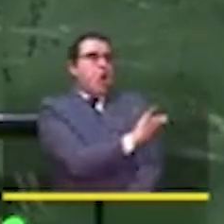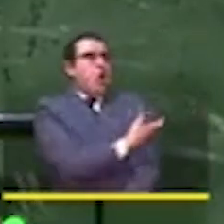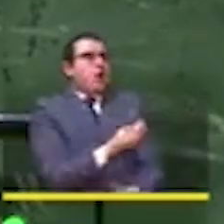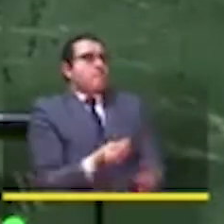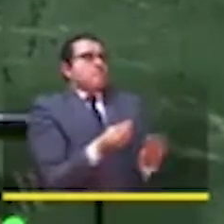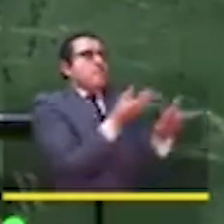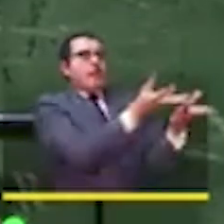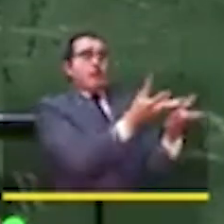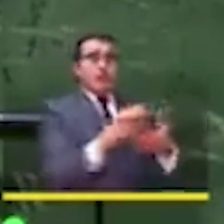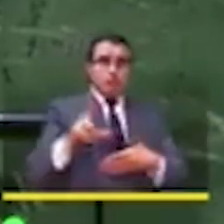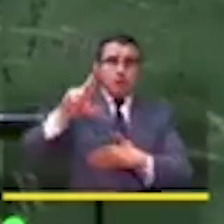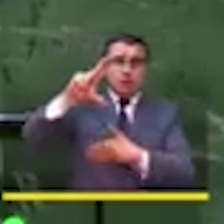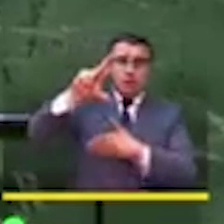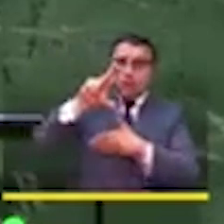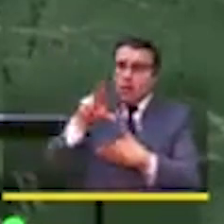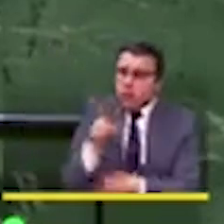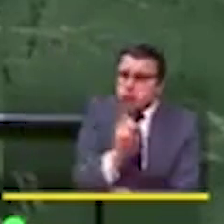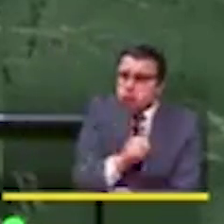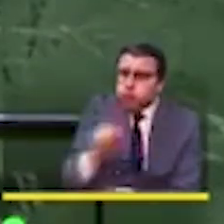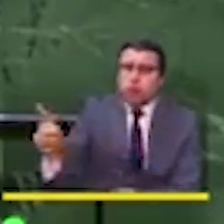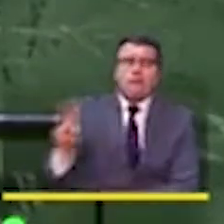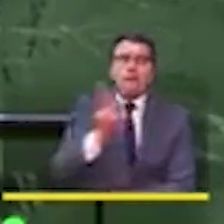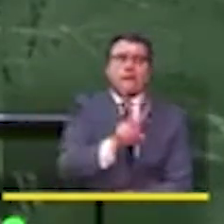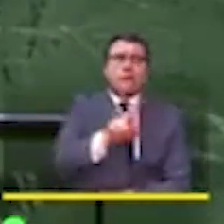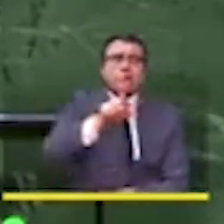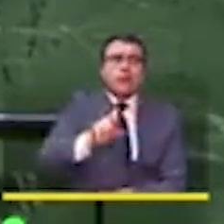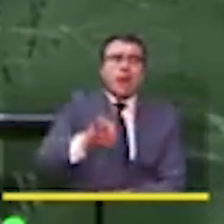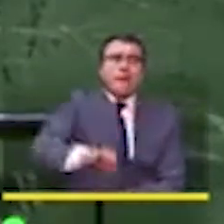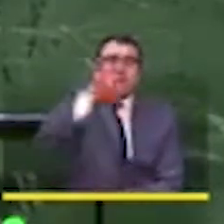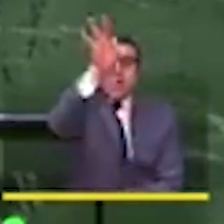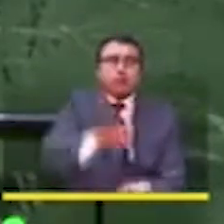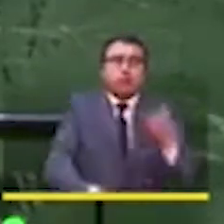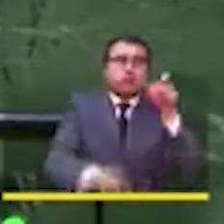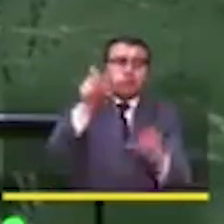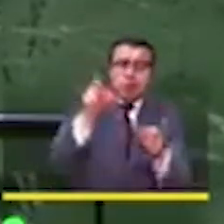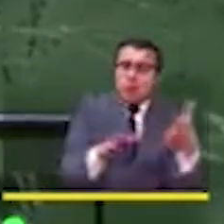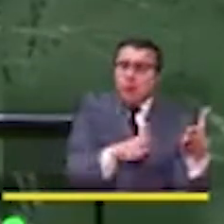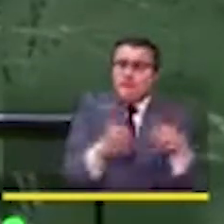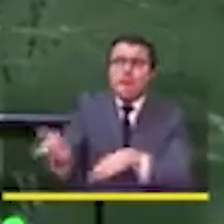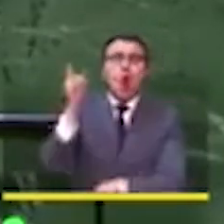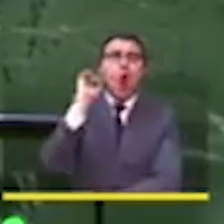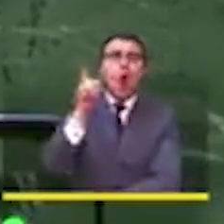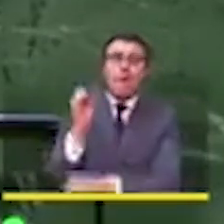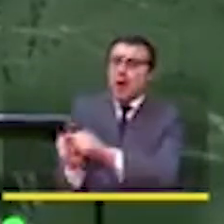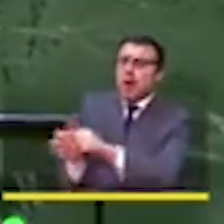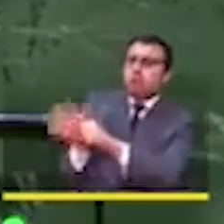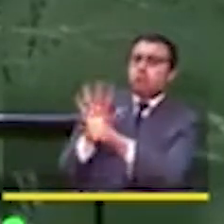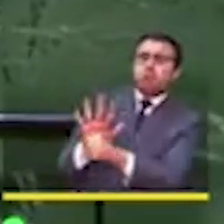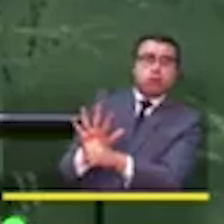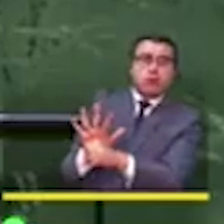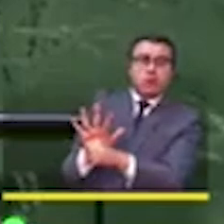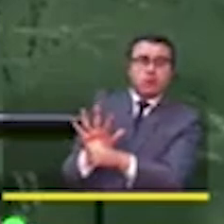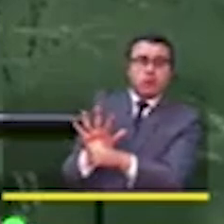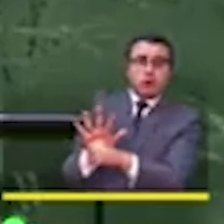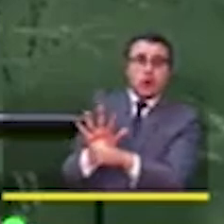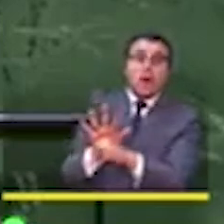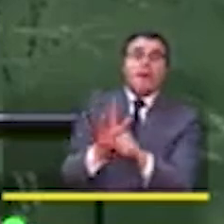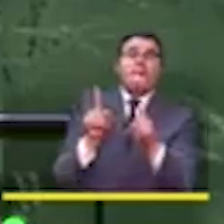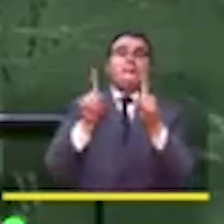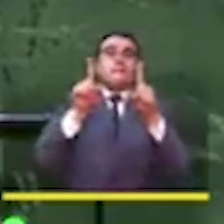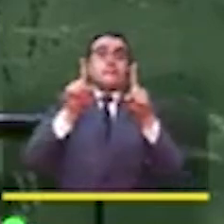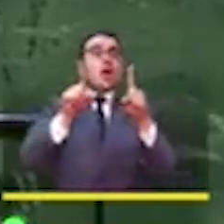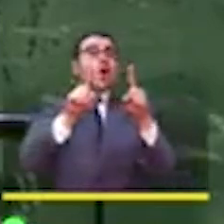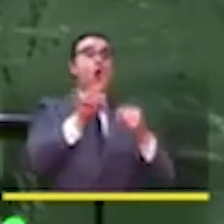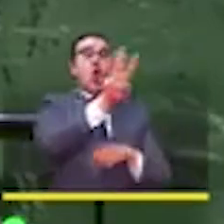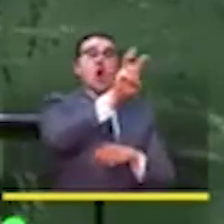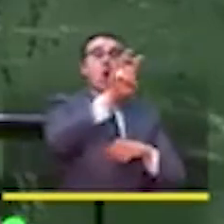América Latina puso el 26% de los muertos por COVID, cuando solo es el 8%